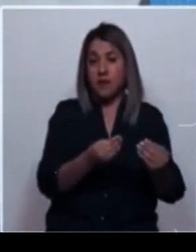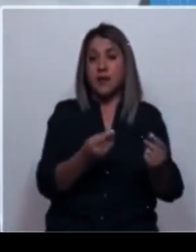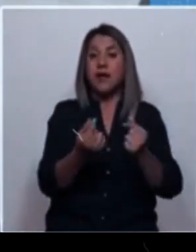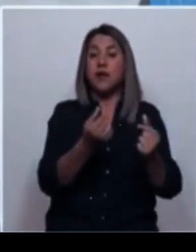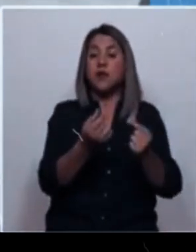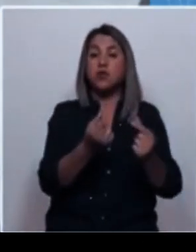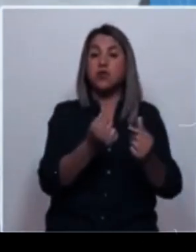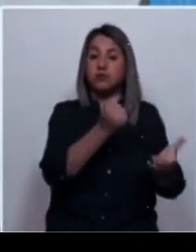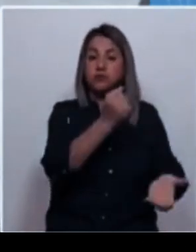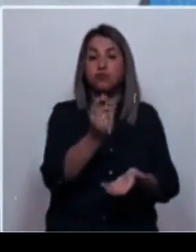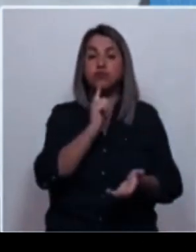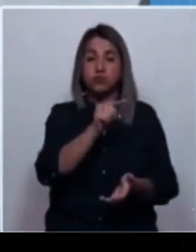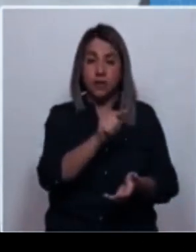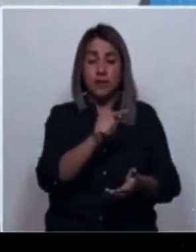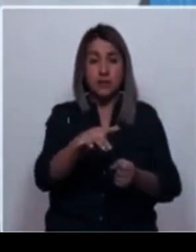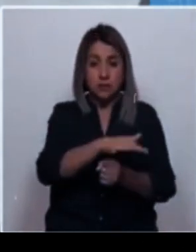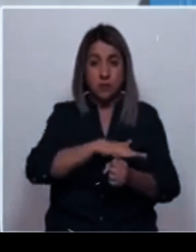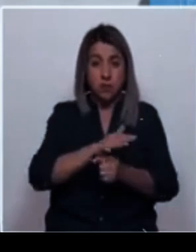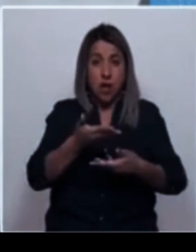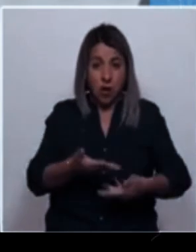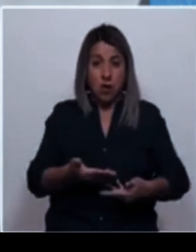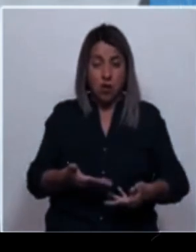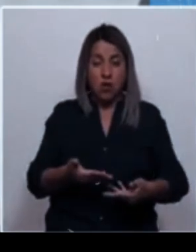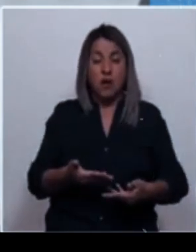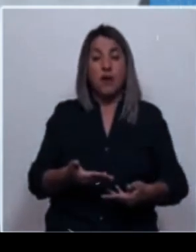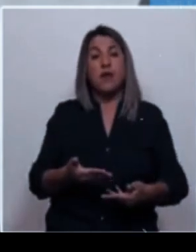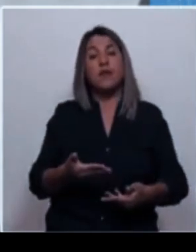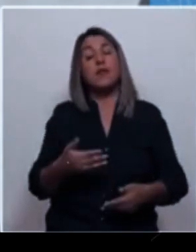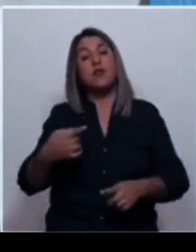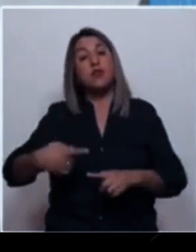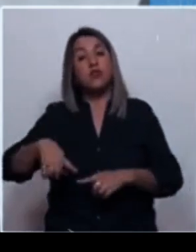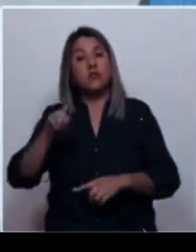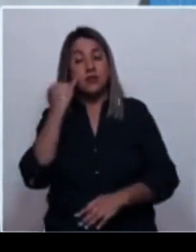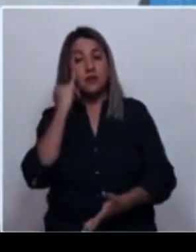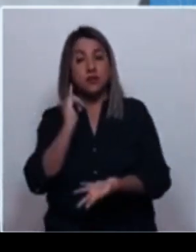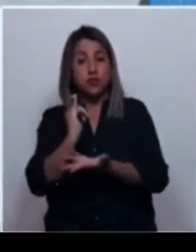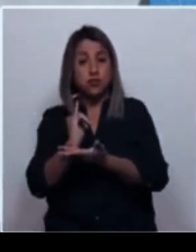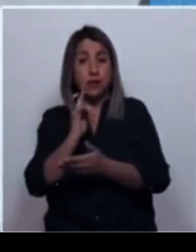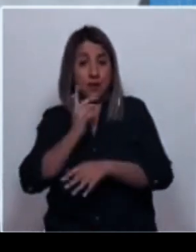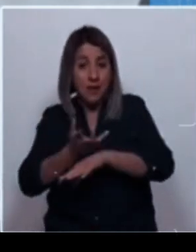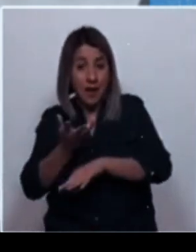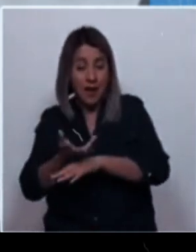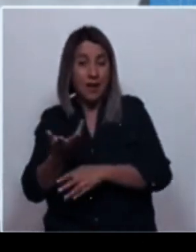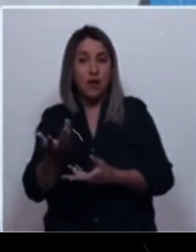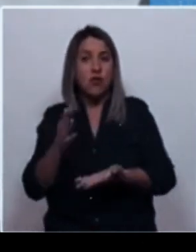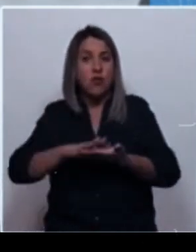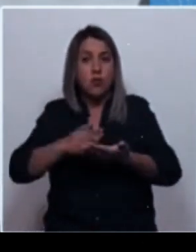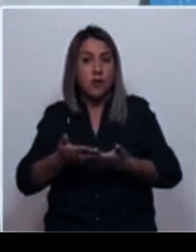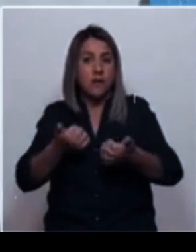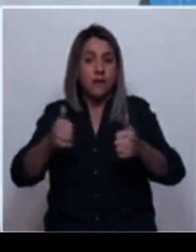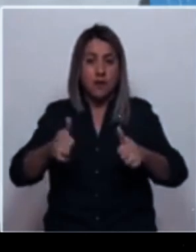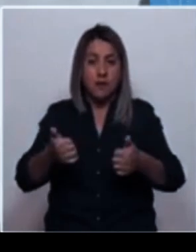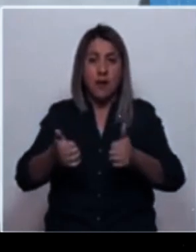disponibles la situación actual de los órganos existentes y las condiciones materiales en que se encuentran en muchos casos